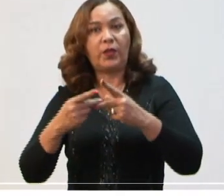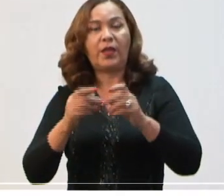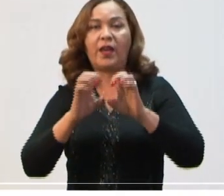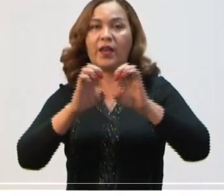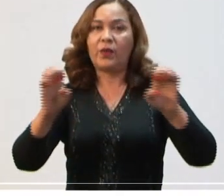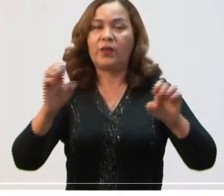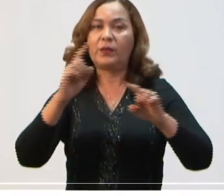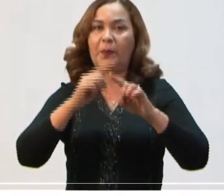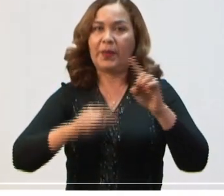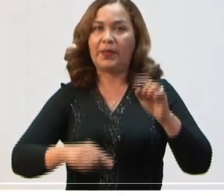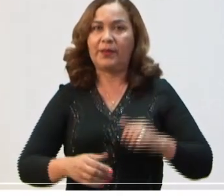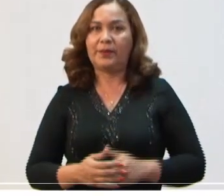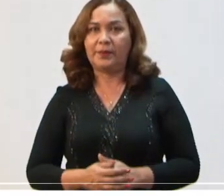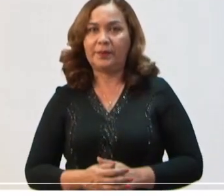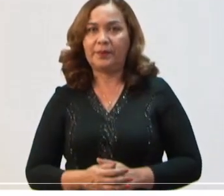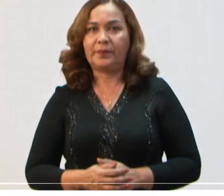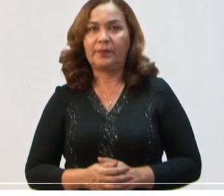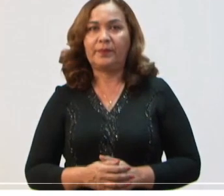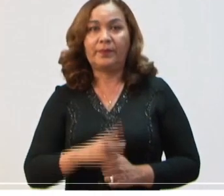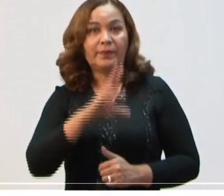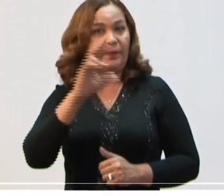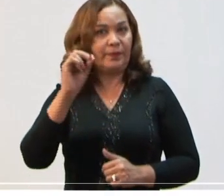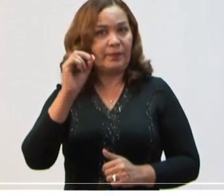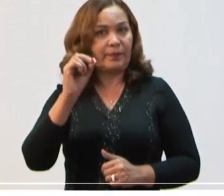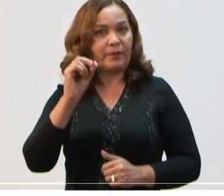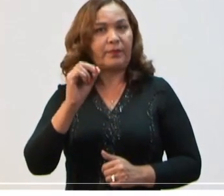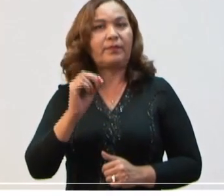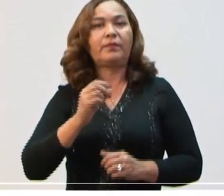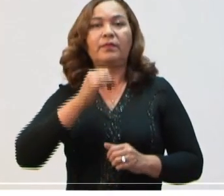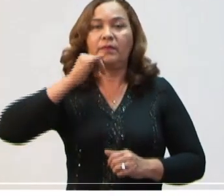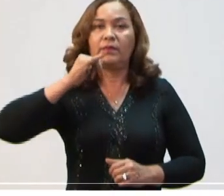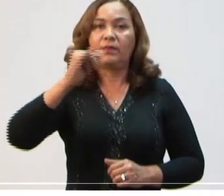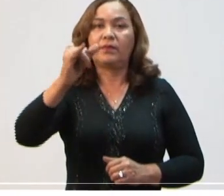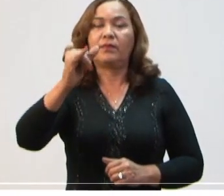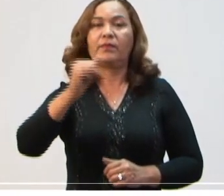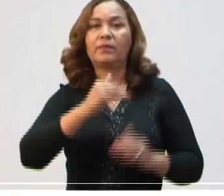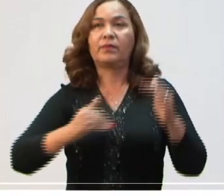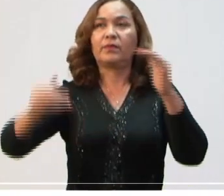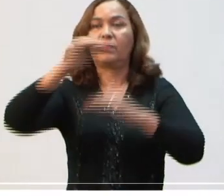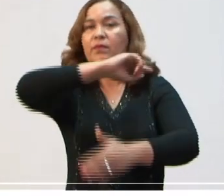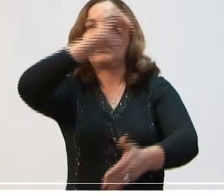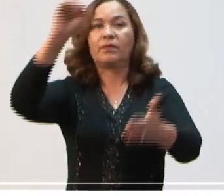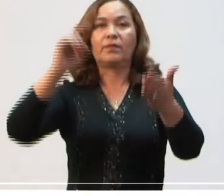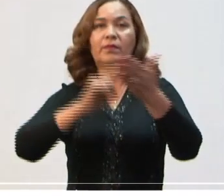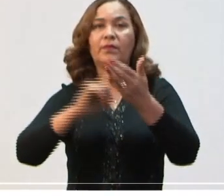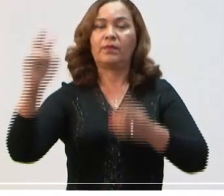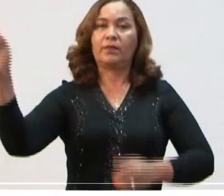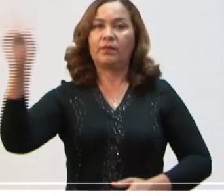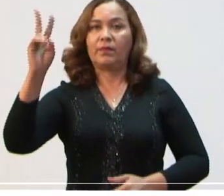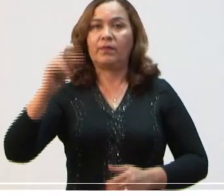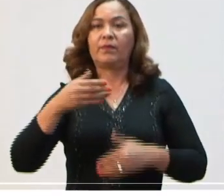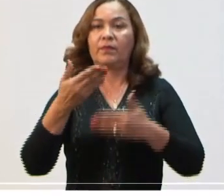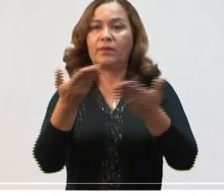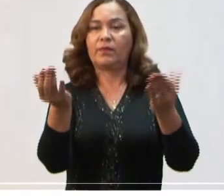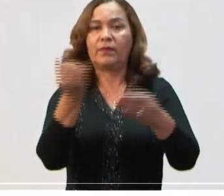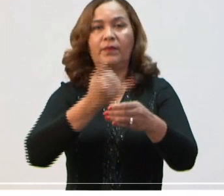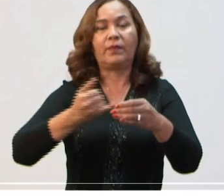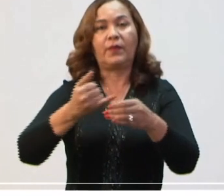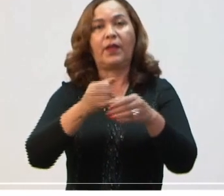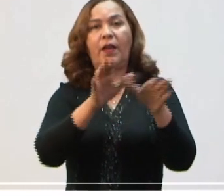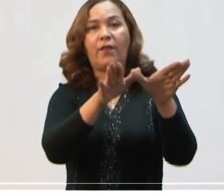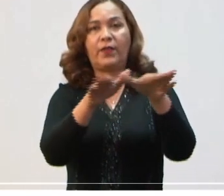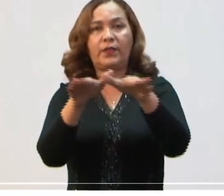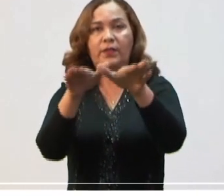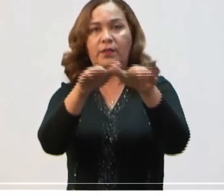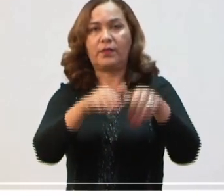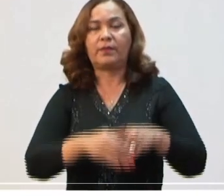en educación media día 30 se declara la soberanía absoluta de venezuela sobre las islas